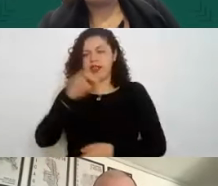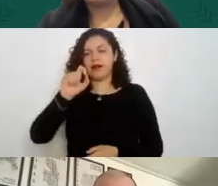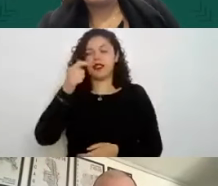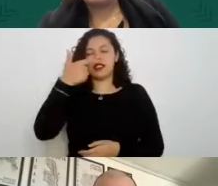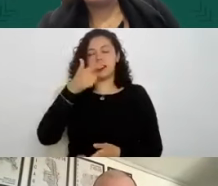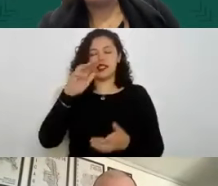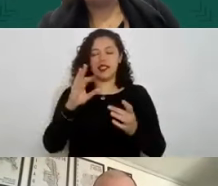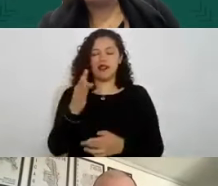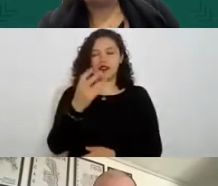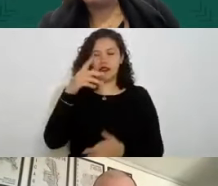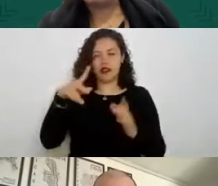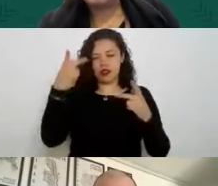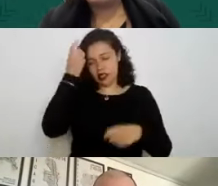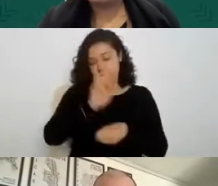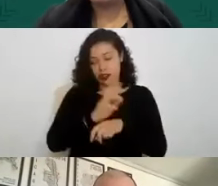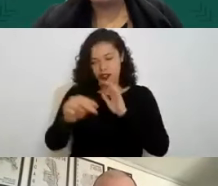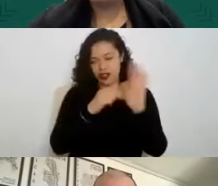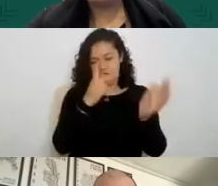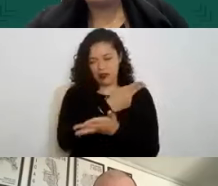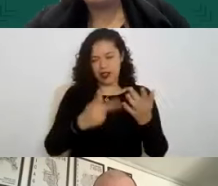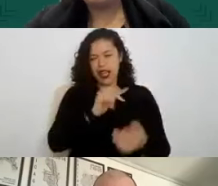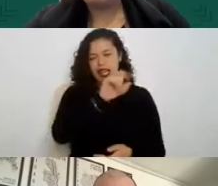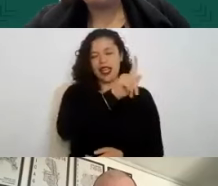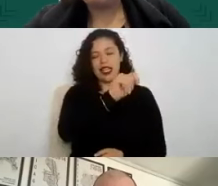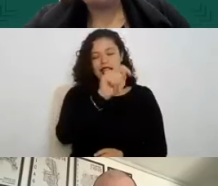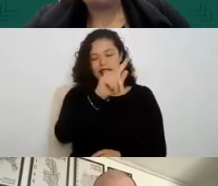asistenciales, la licenciada Arlet Ruiz Mendoza.